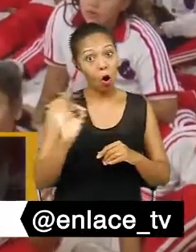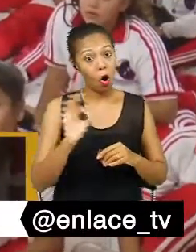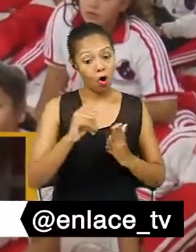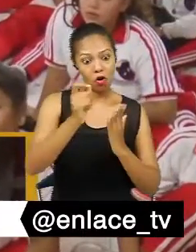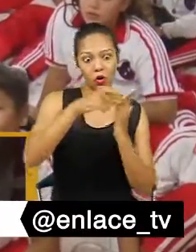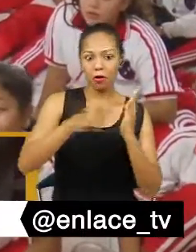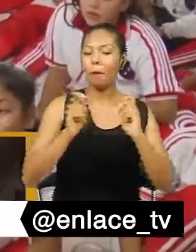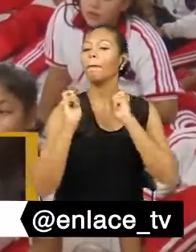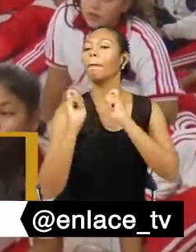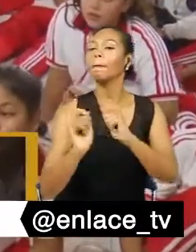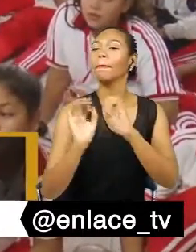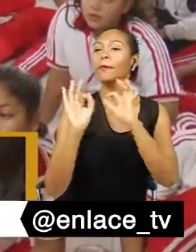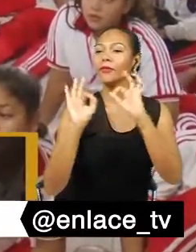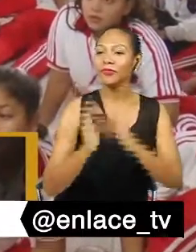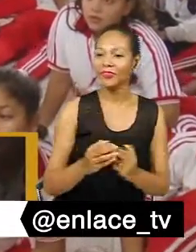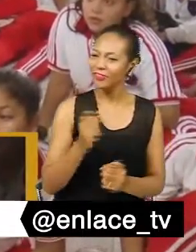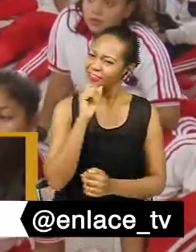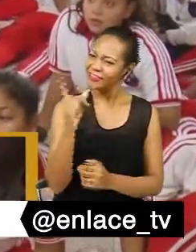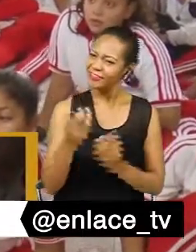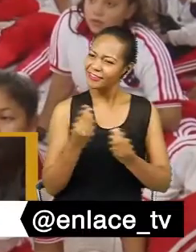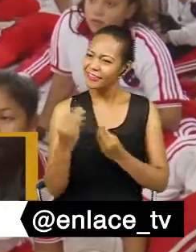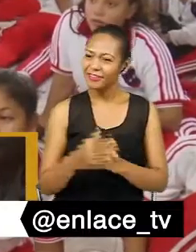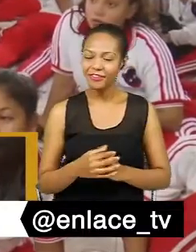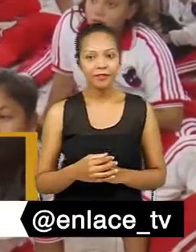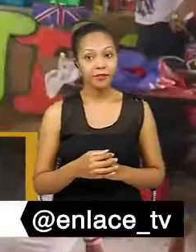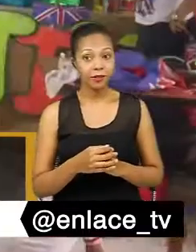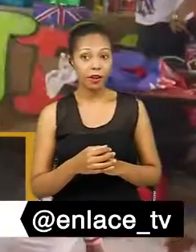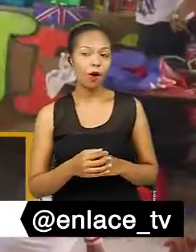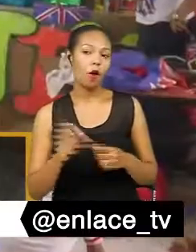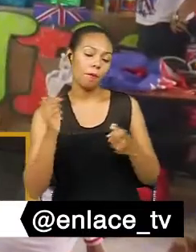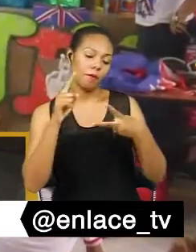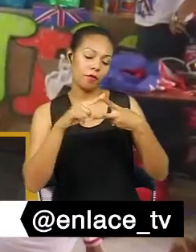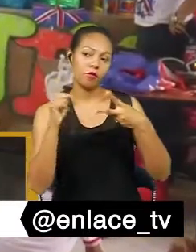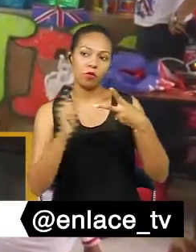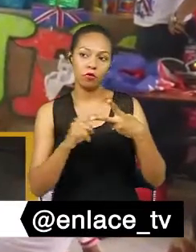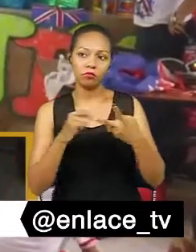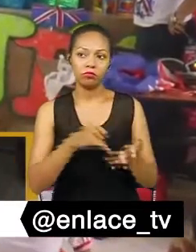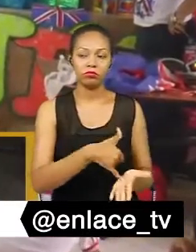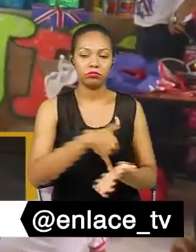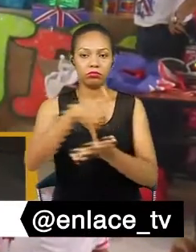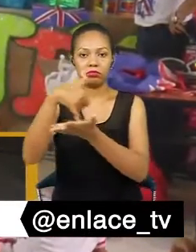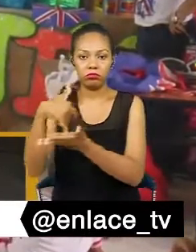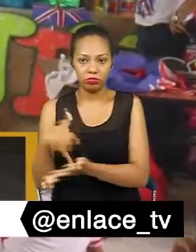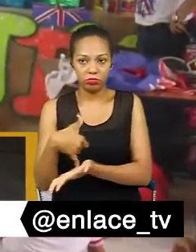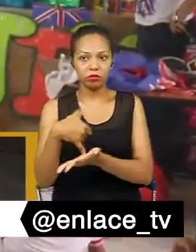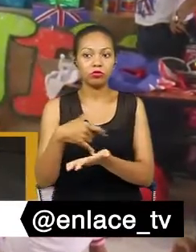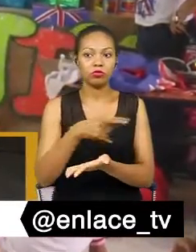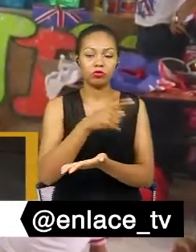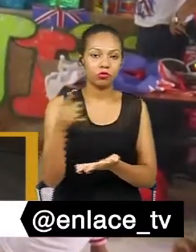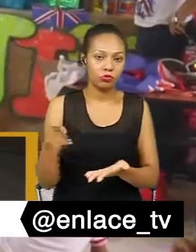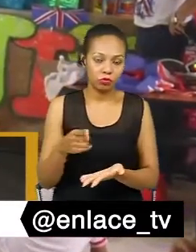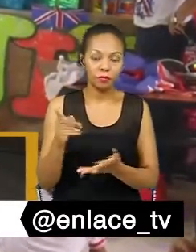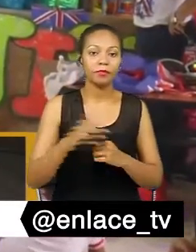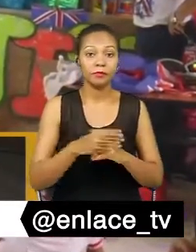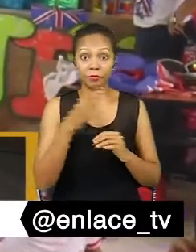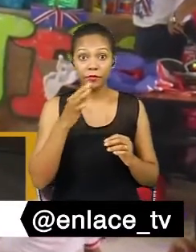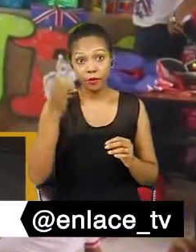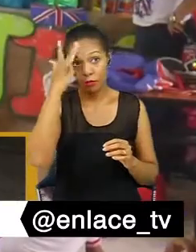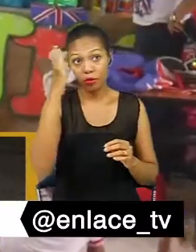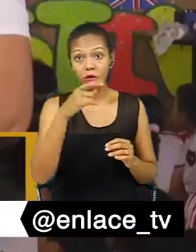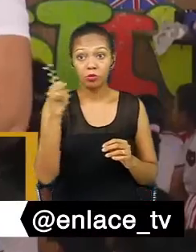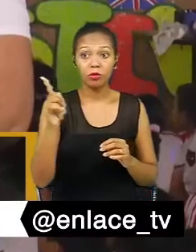ganar? Bueno, ellos tienen ahorita premiación para primero y segundo puesto, tienen unos trofeos que tienen que ver con la parte de Londres, porque el evento de hoy tiene que ver con